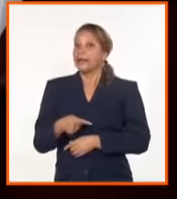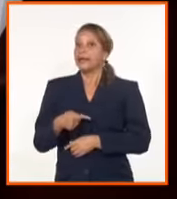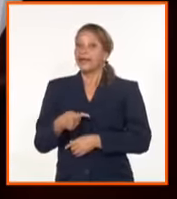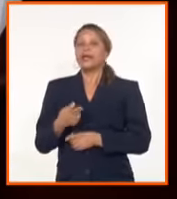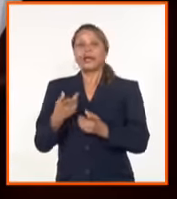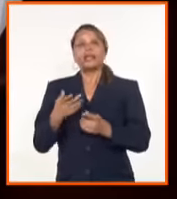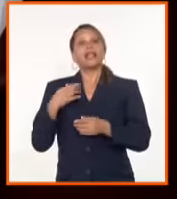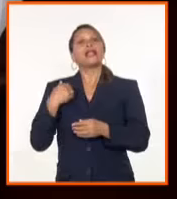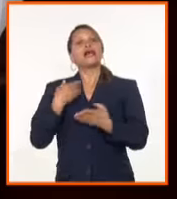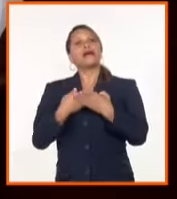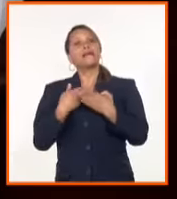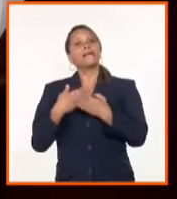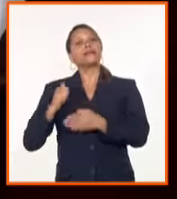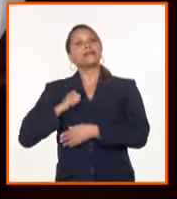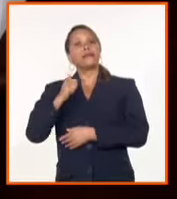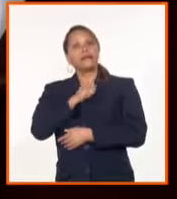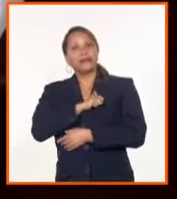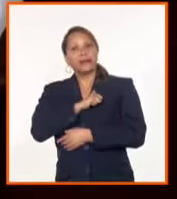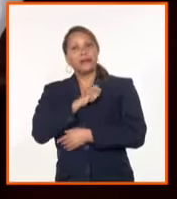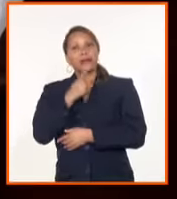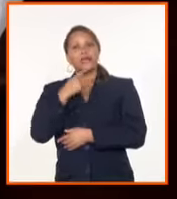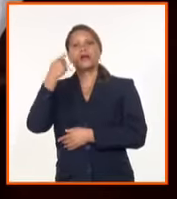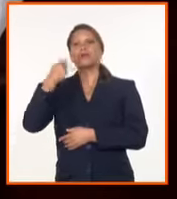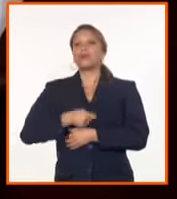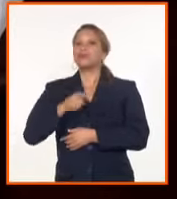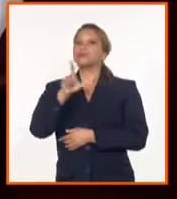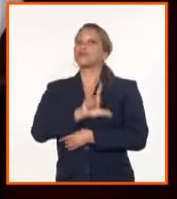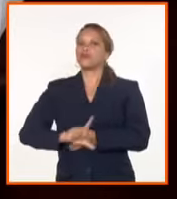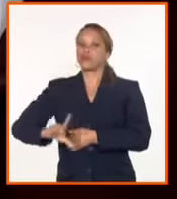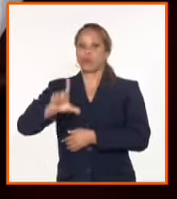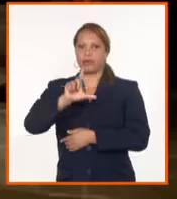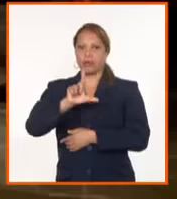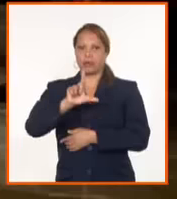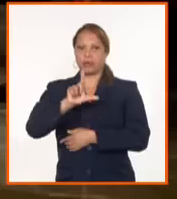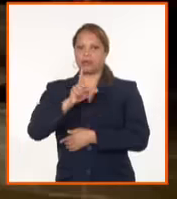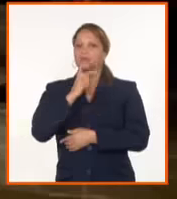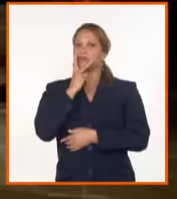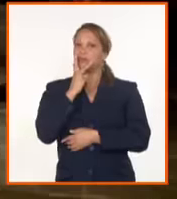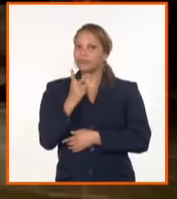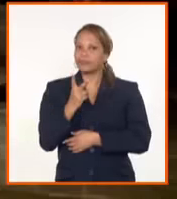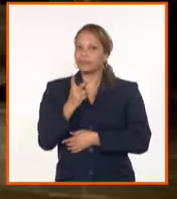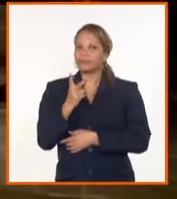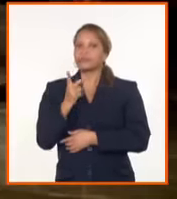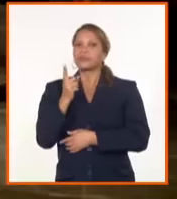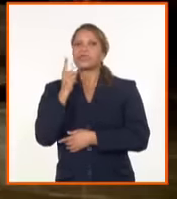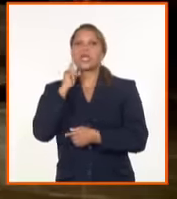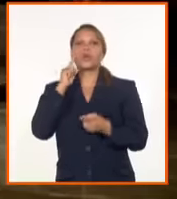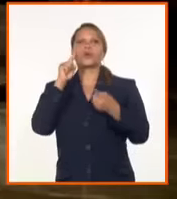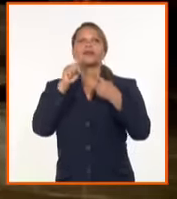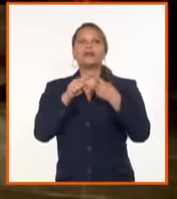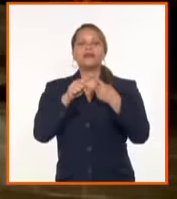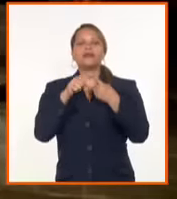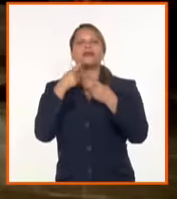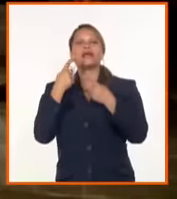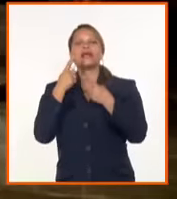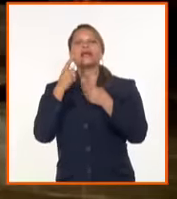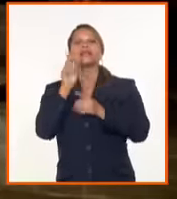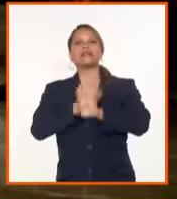en justicia, la mayor justicia social posible, basada en defender la soberanía y la